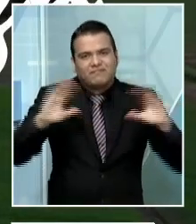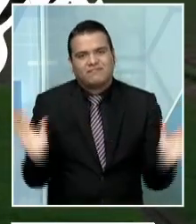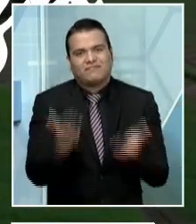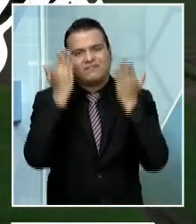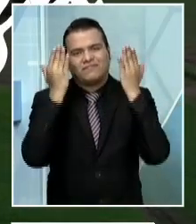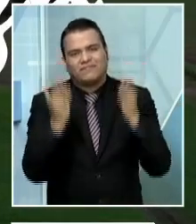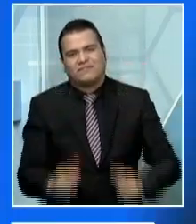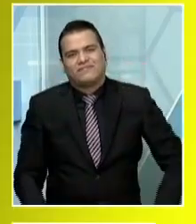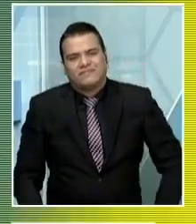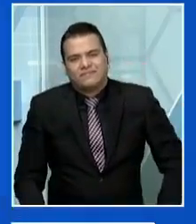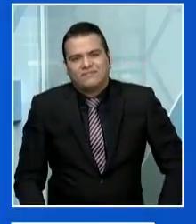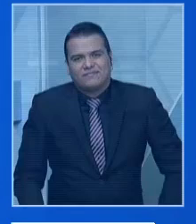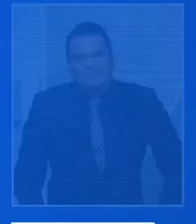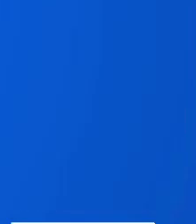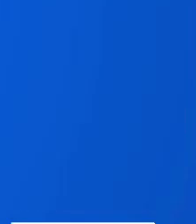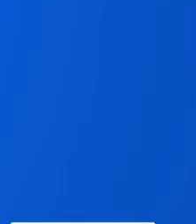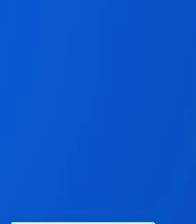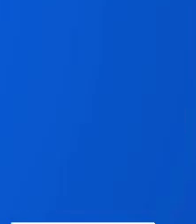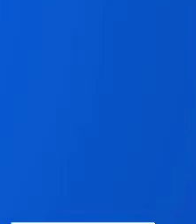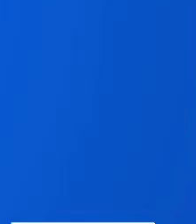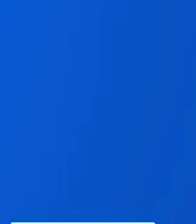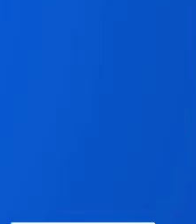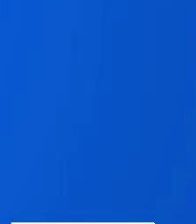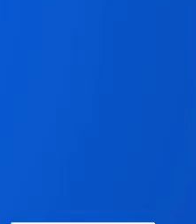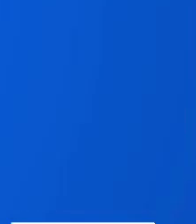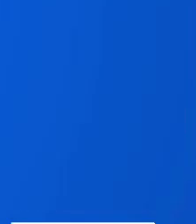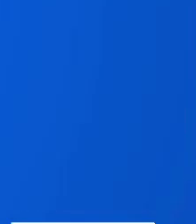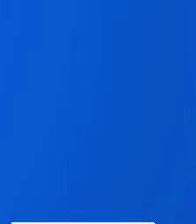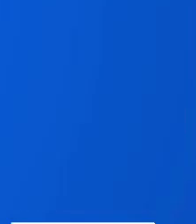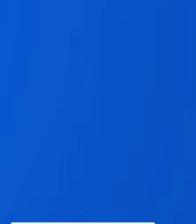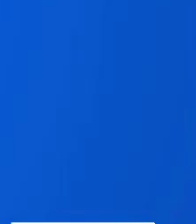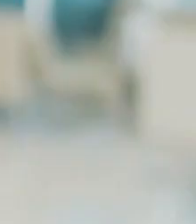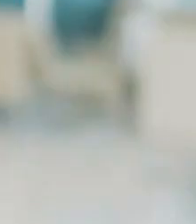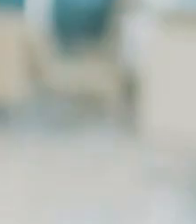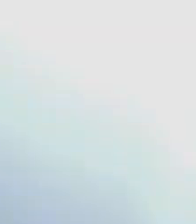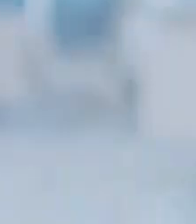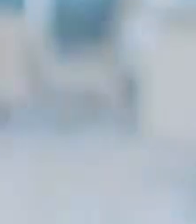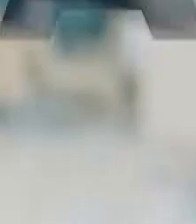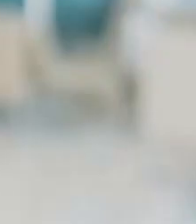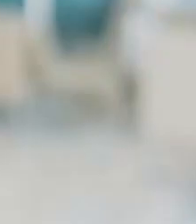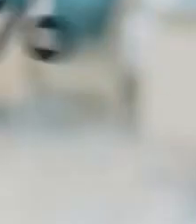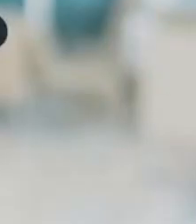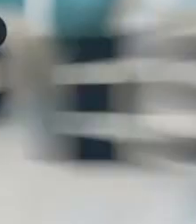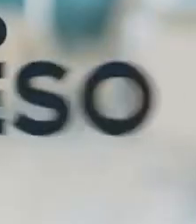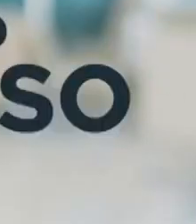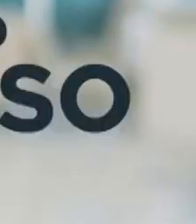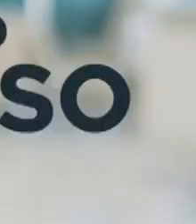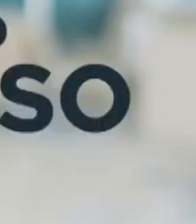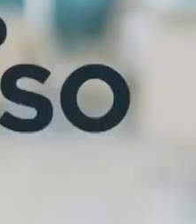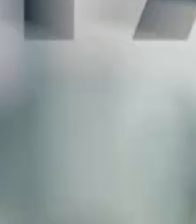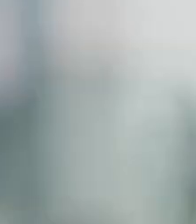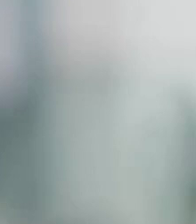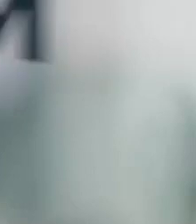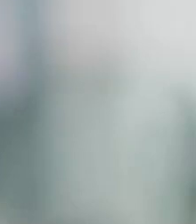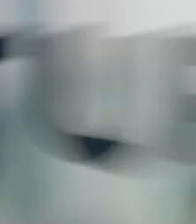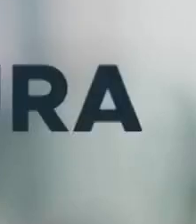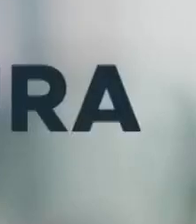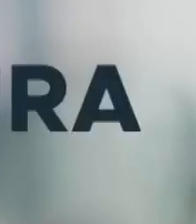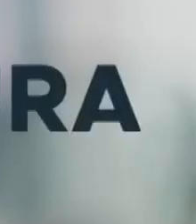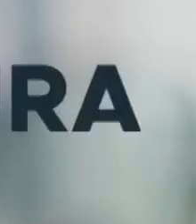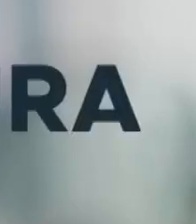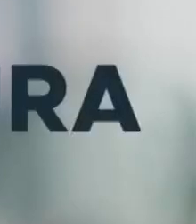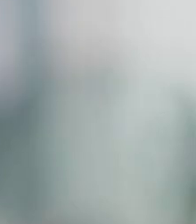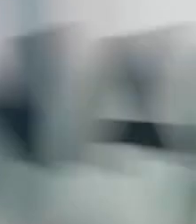Valle Avanza. Baja hasta el 10% de tu peso y hasta